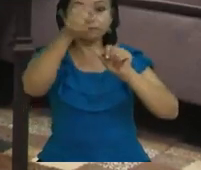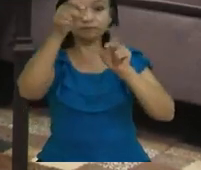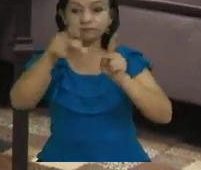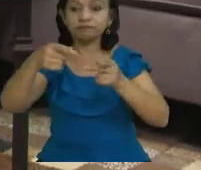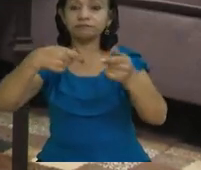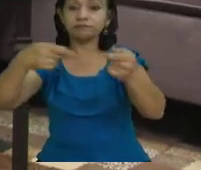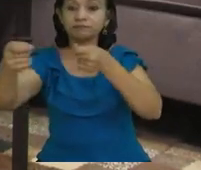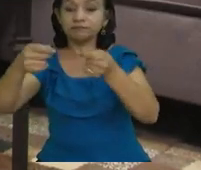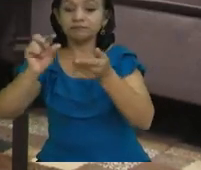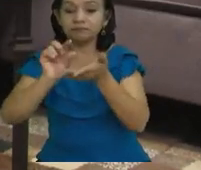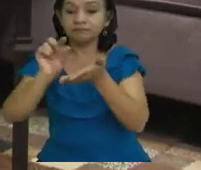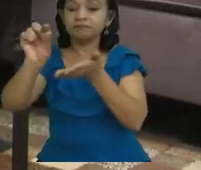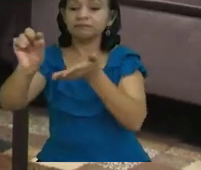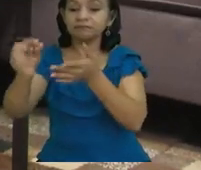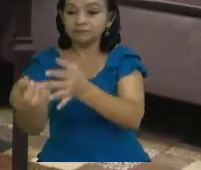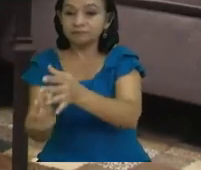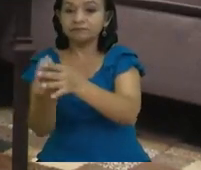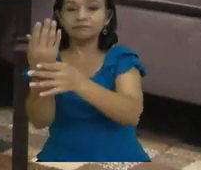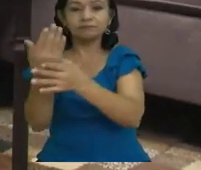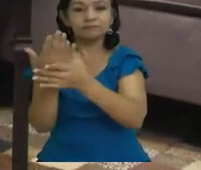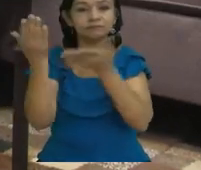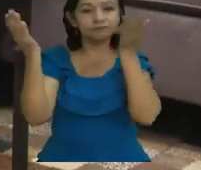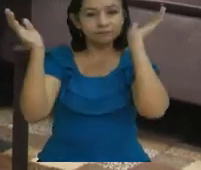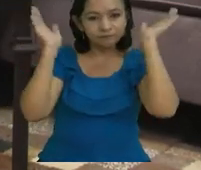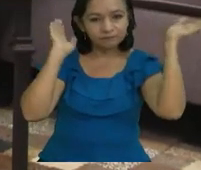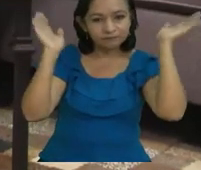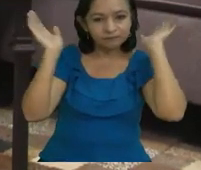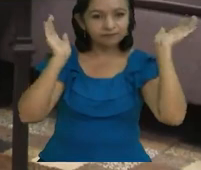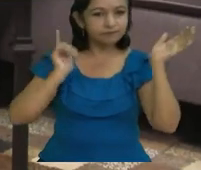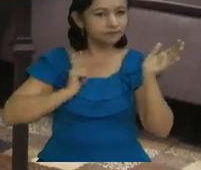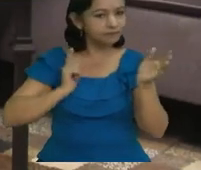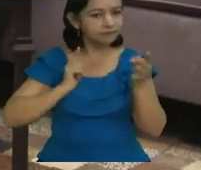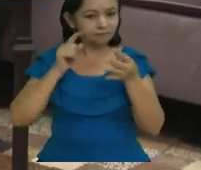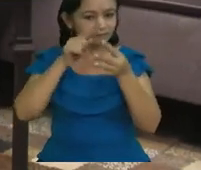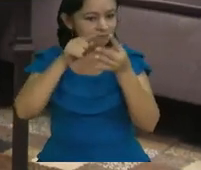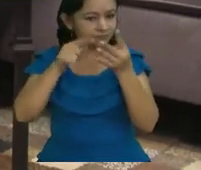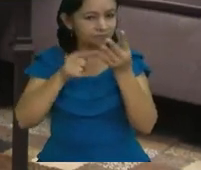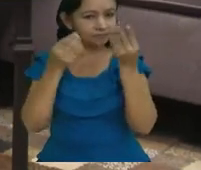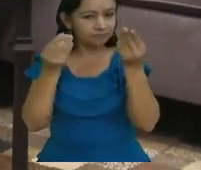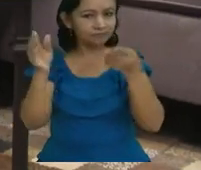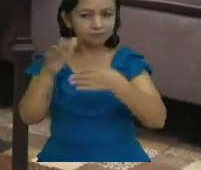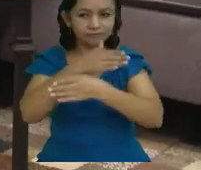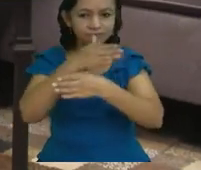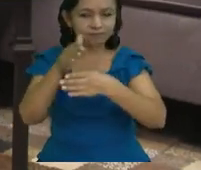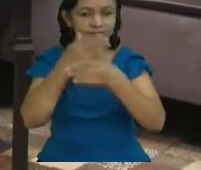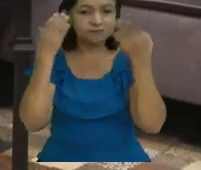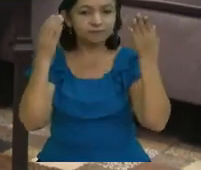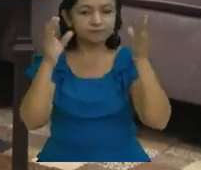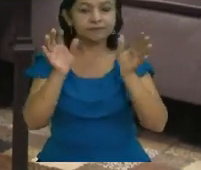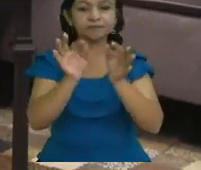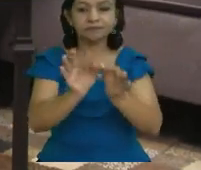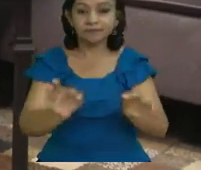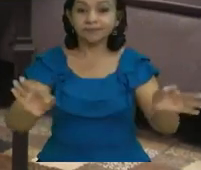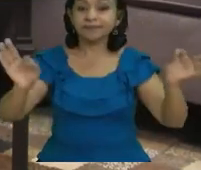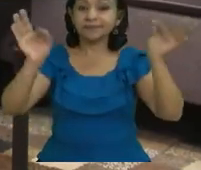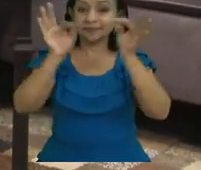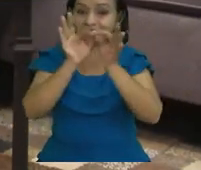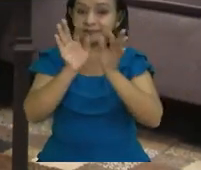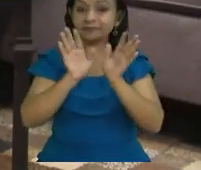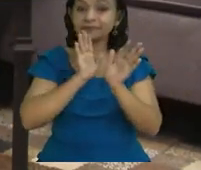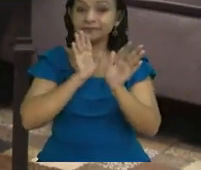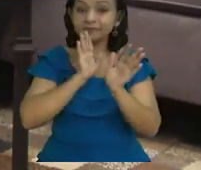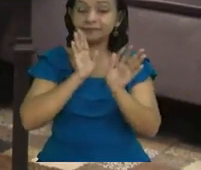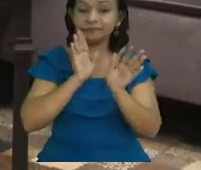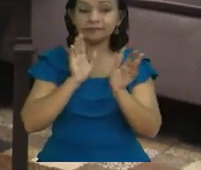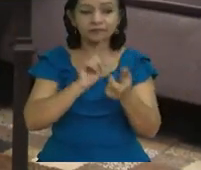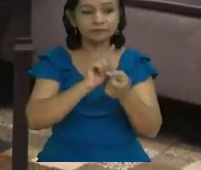Incrementan producción, acceden al mercado, sin duda, bueno, y sin duda alguna, un aspecto muy importante es la parte de